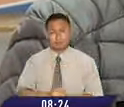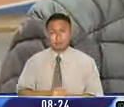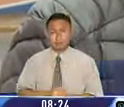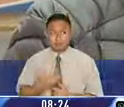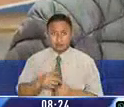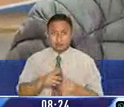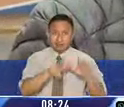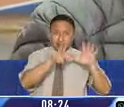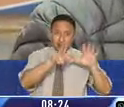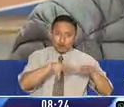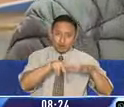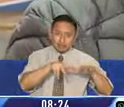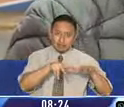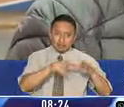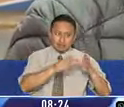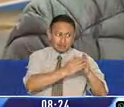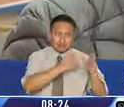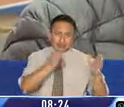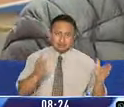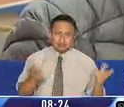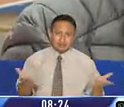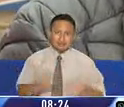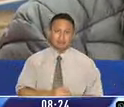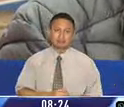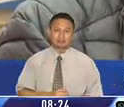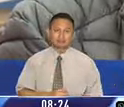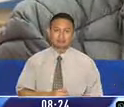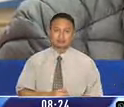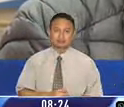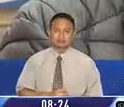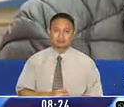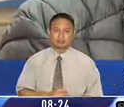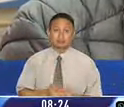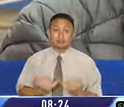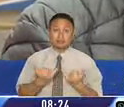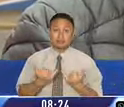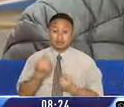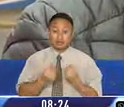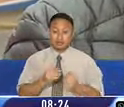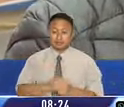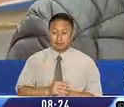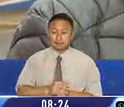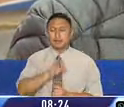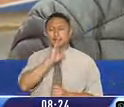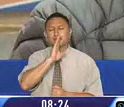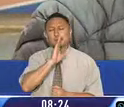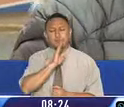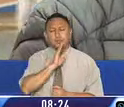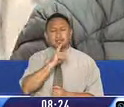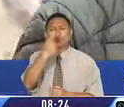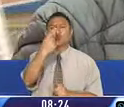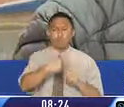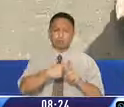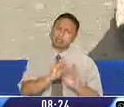diciendo desde hace mucho tiempo y ahora también últimamente me dijeron que espere un mes más. Es herrajero y